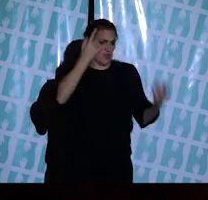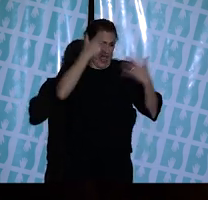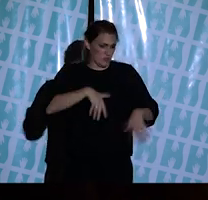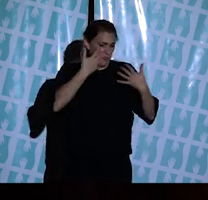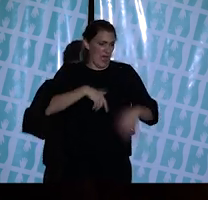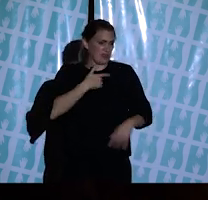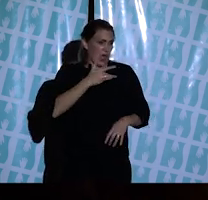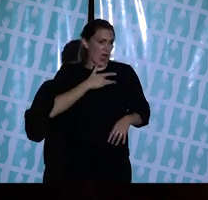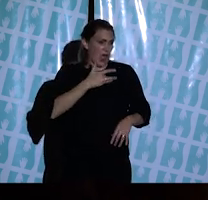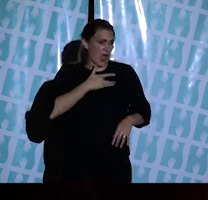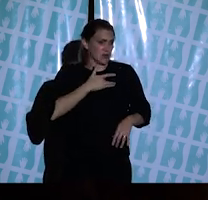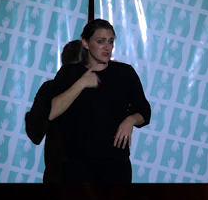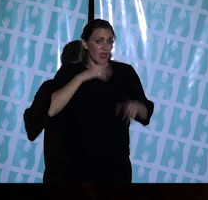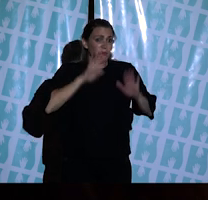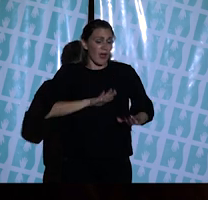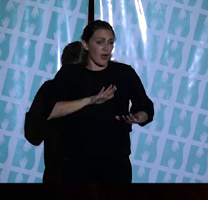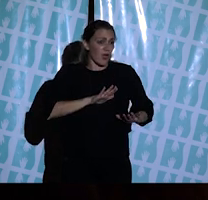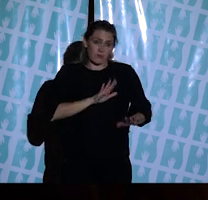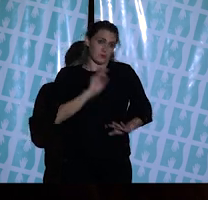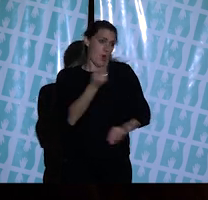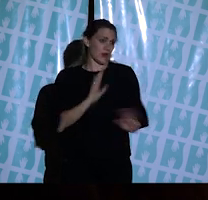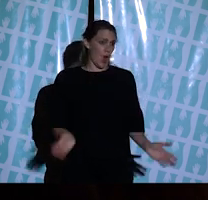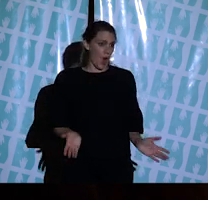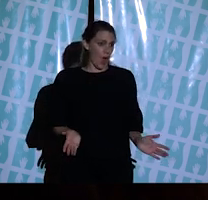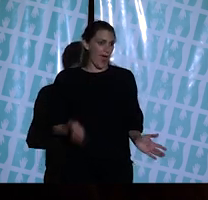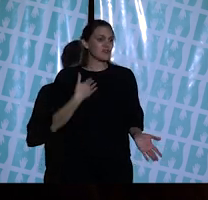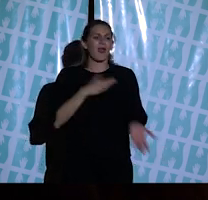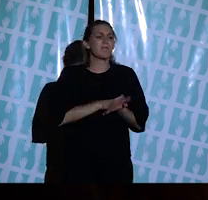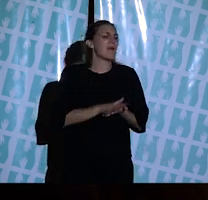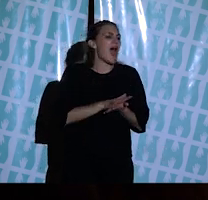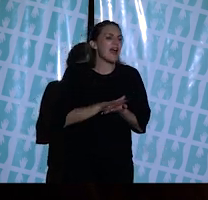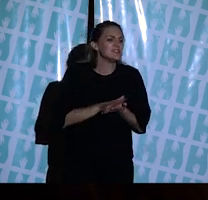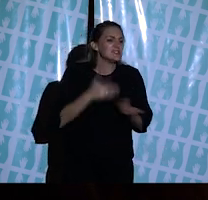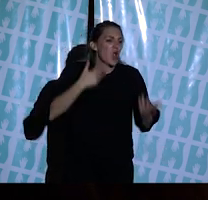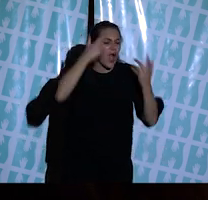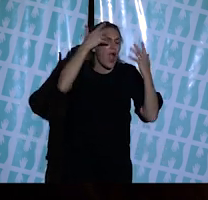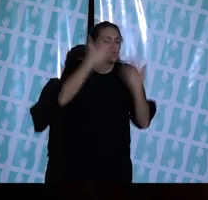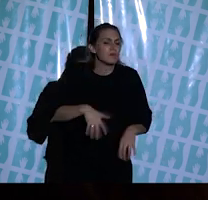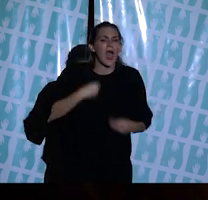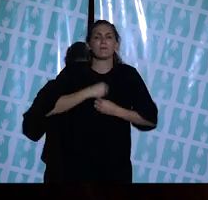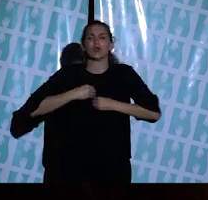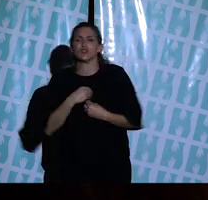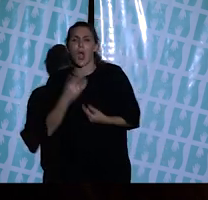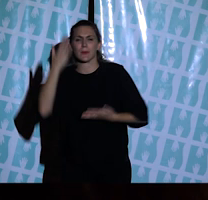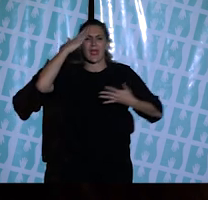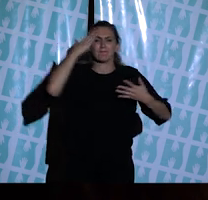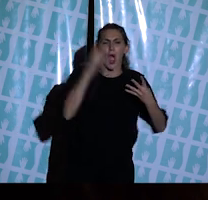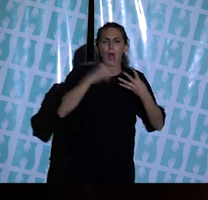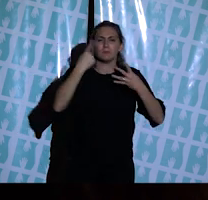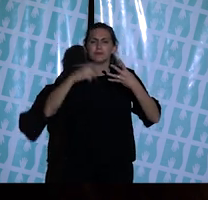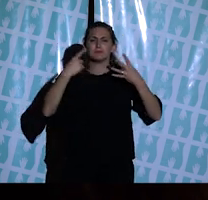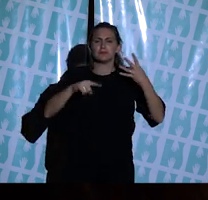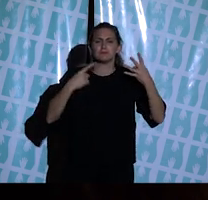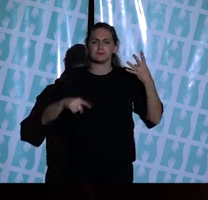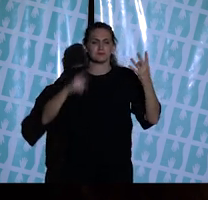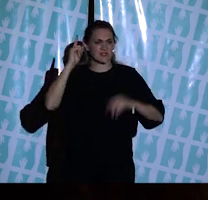automática, no podemos sobrevivir. Por lo tanto, son funciones básicas. Y así, muchas otras, las emociones, la memoria, y por supuesto la